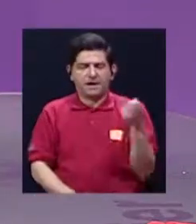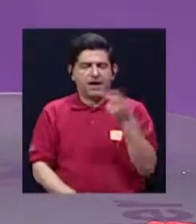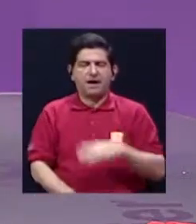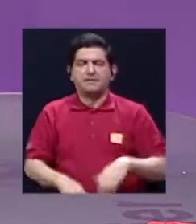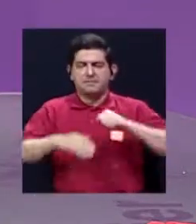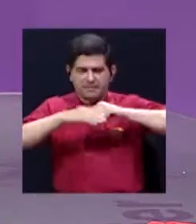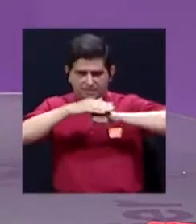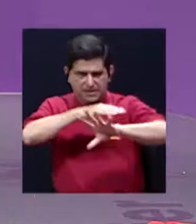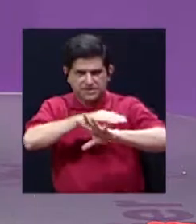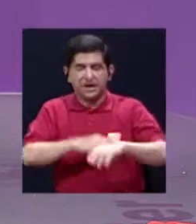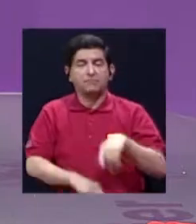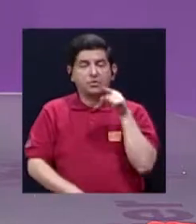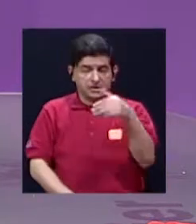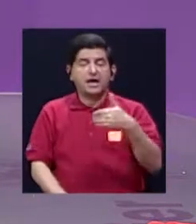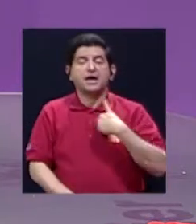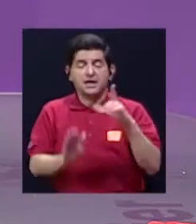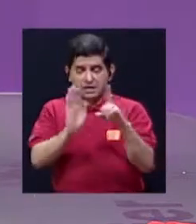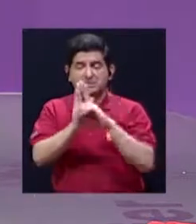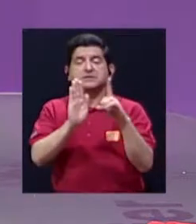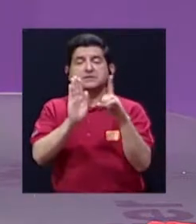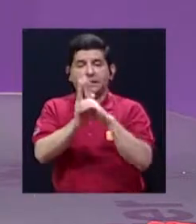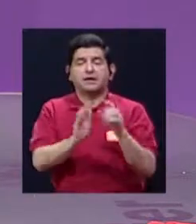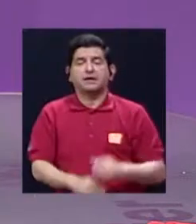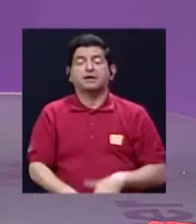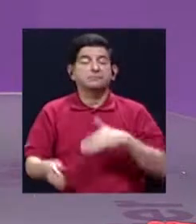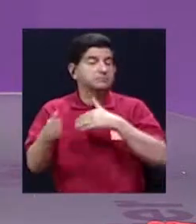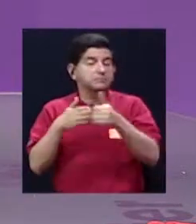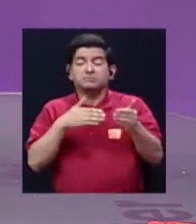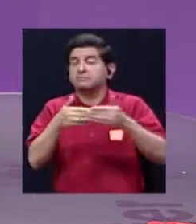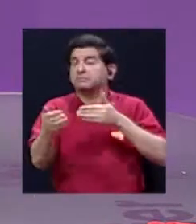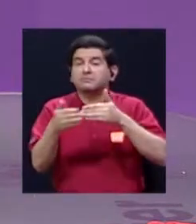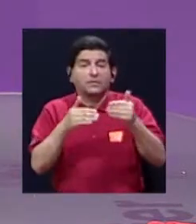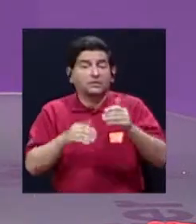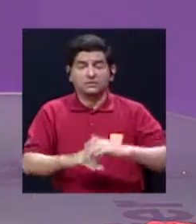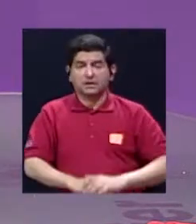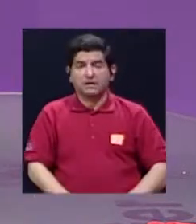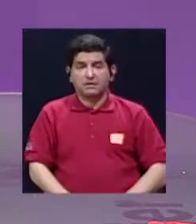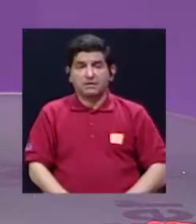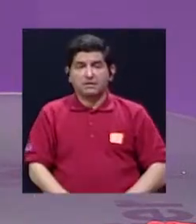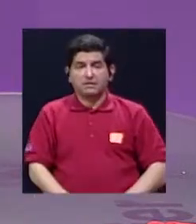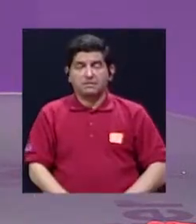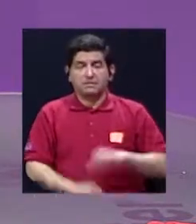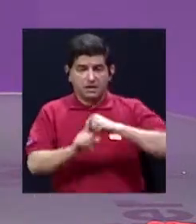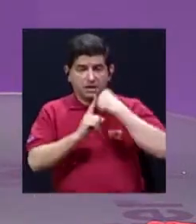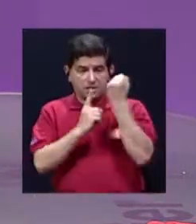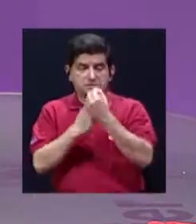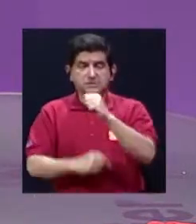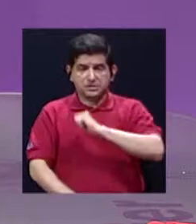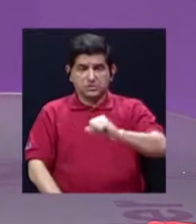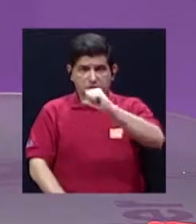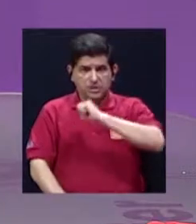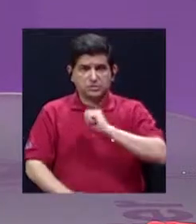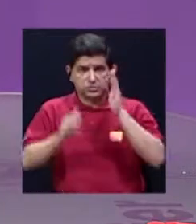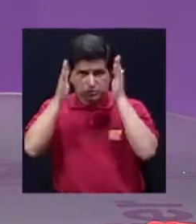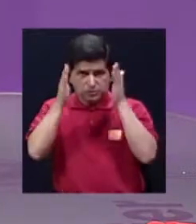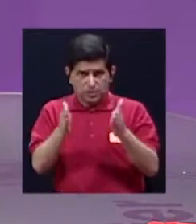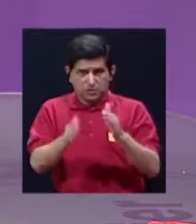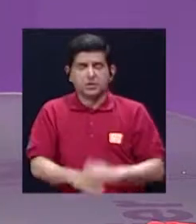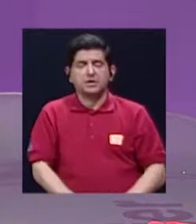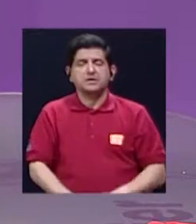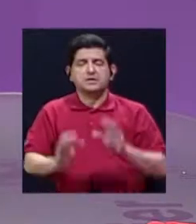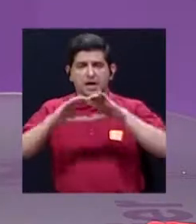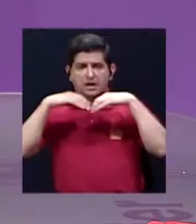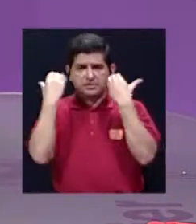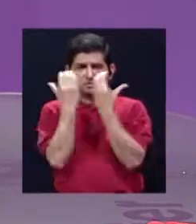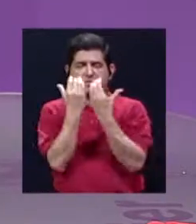aborto al que ellas tenían derecho, a pesar de que incluso ante autoridades como el